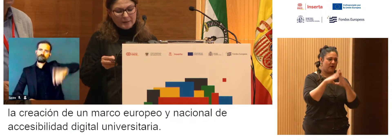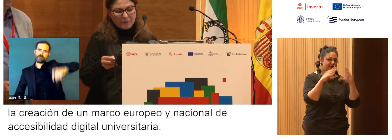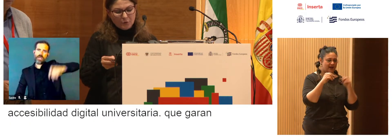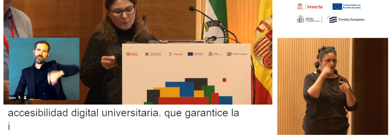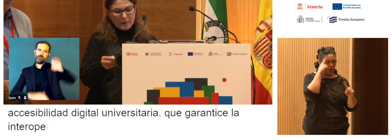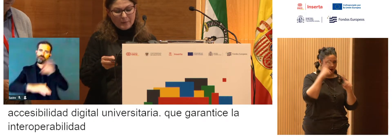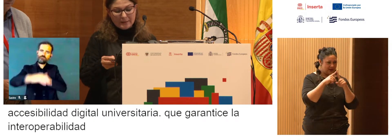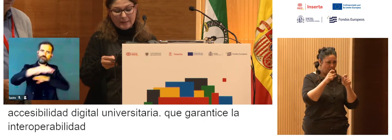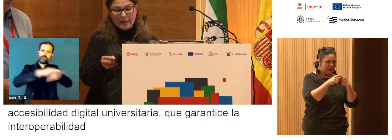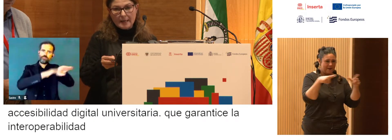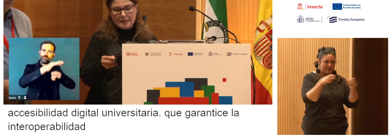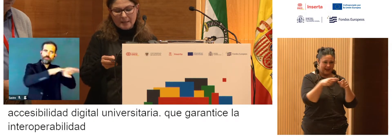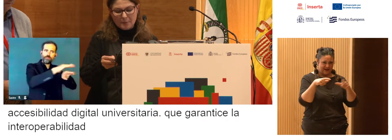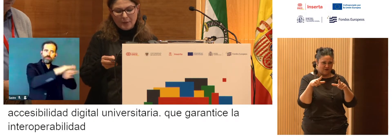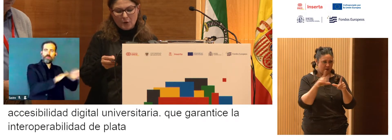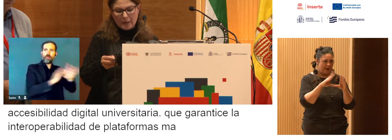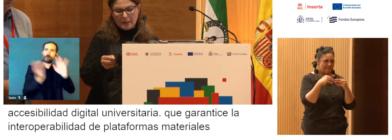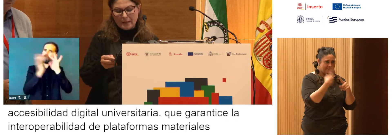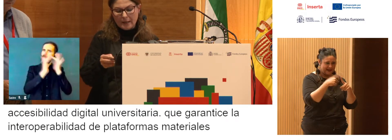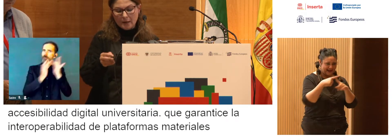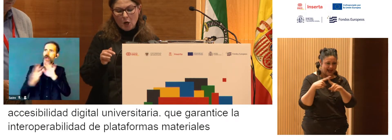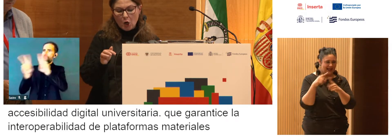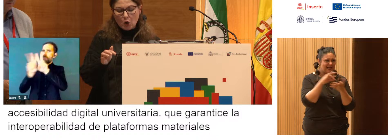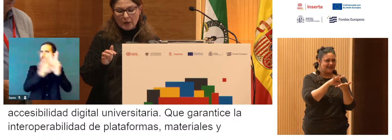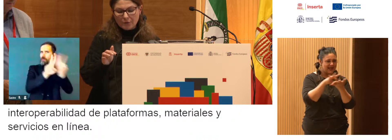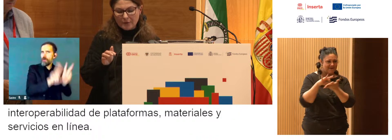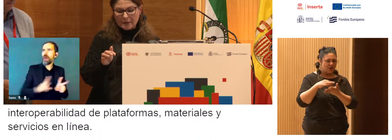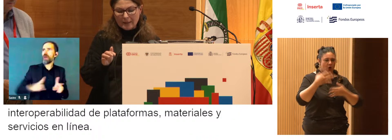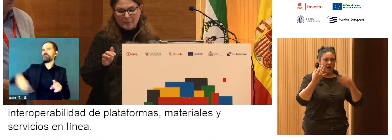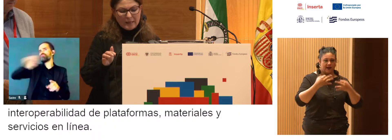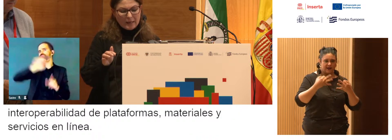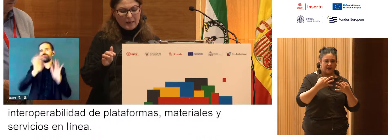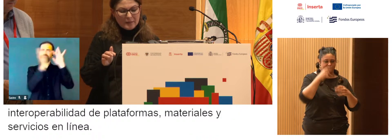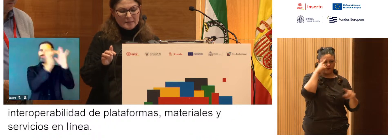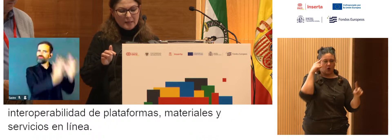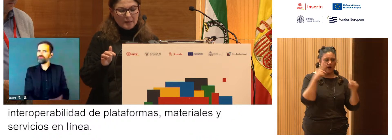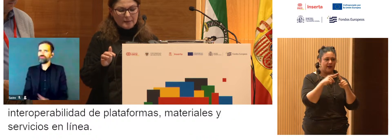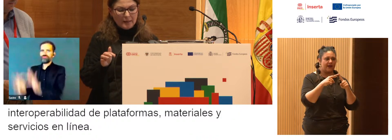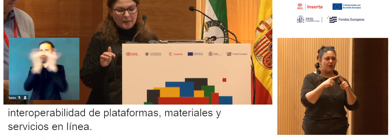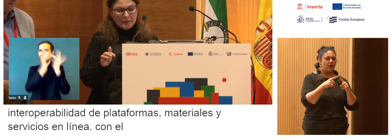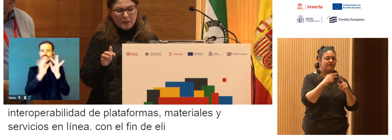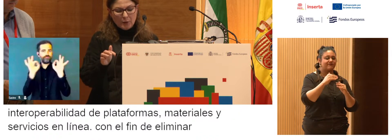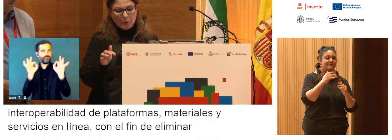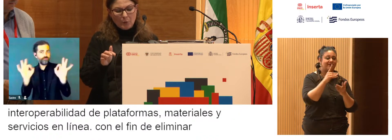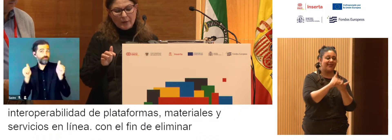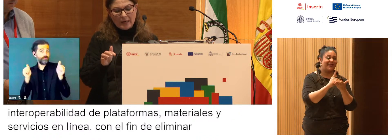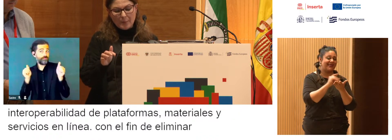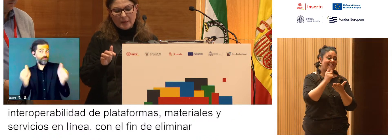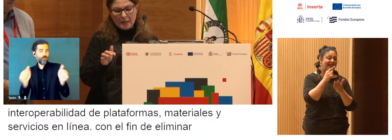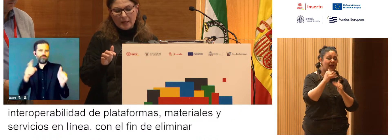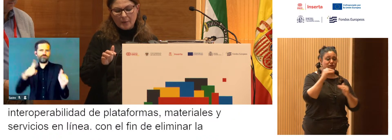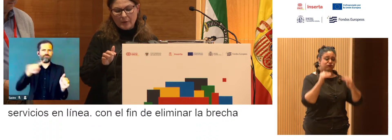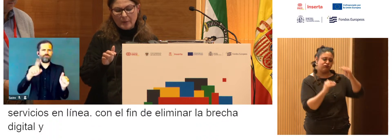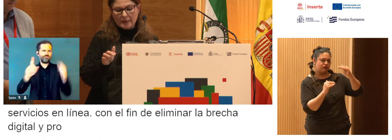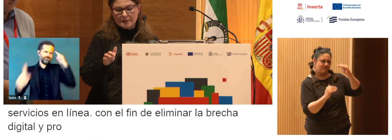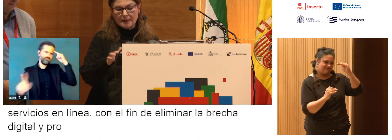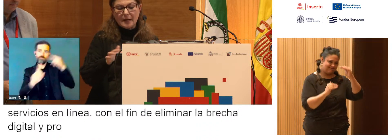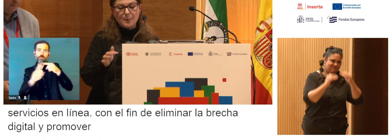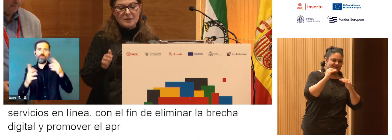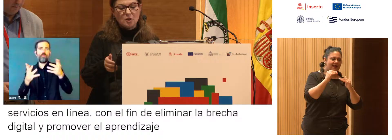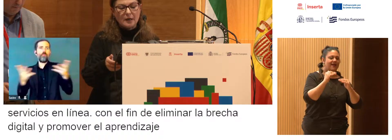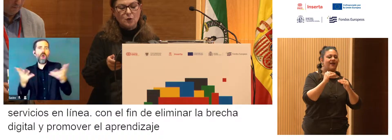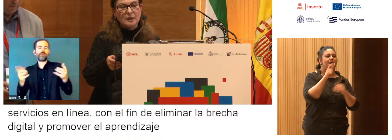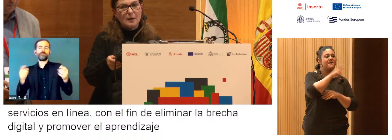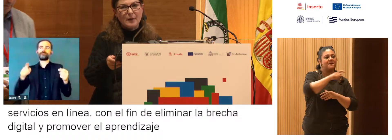de plataformas, materiales y servicios en línea, con el fin de eliminar la brecha digital y promover el aprendizaje permanente